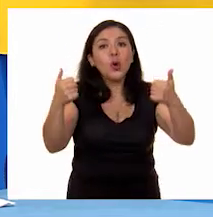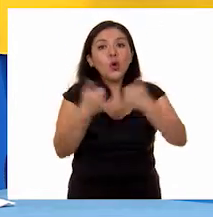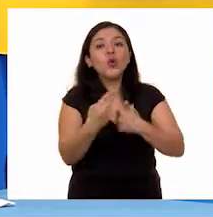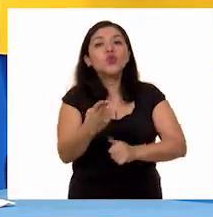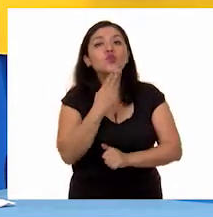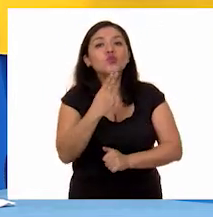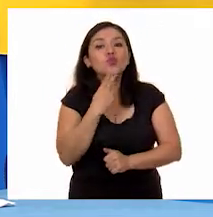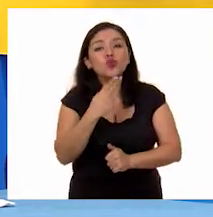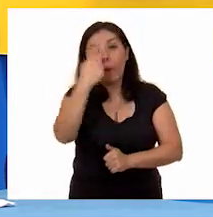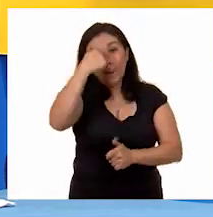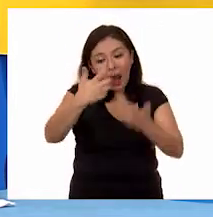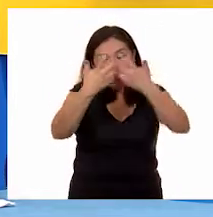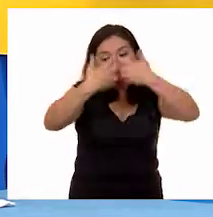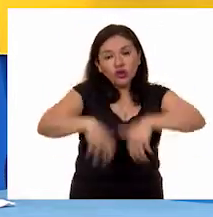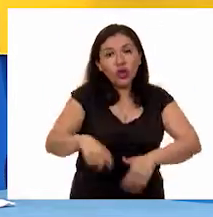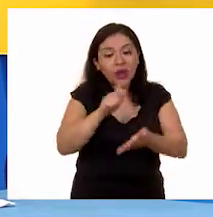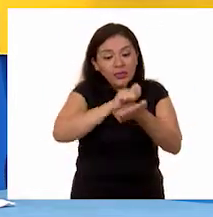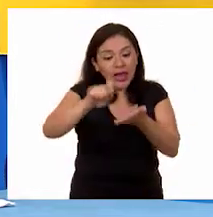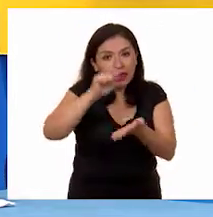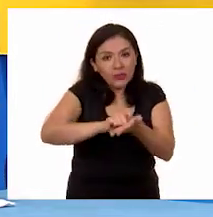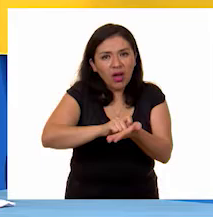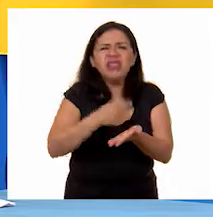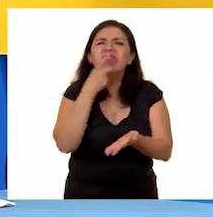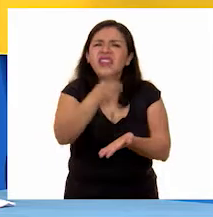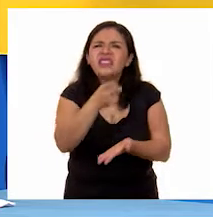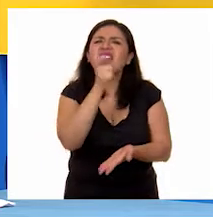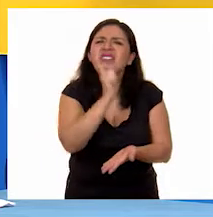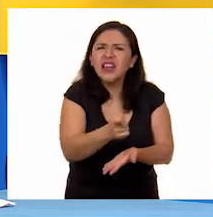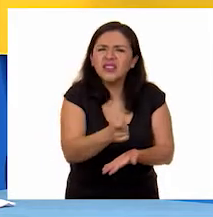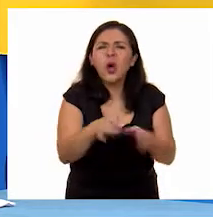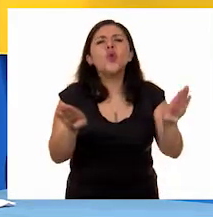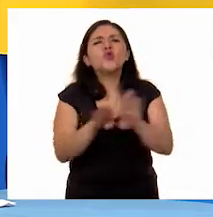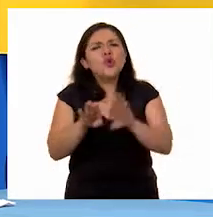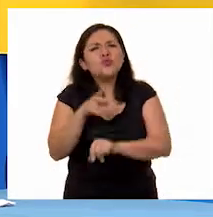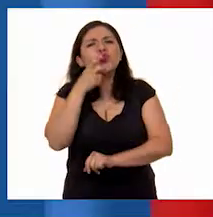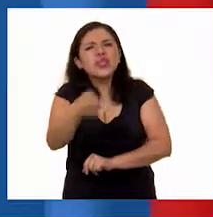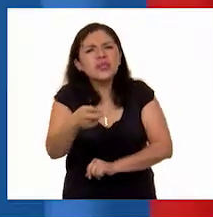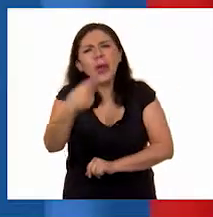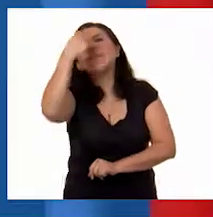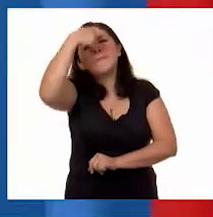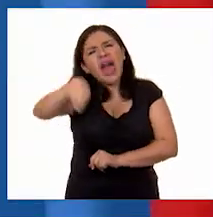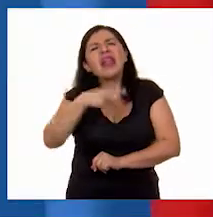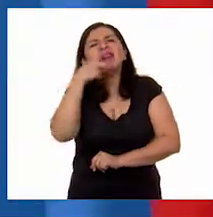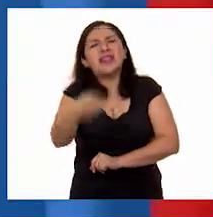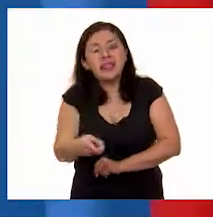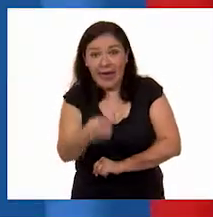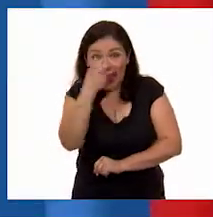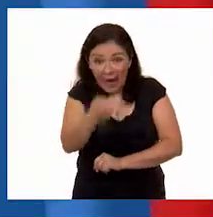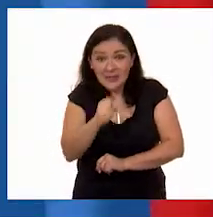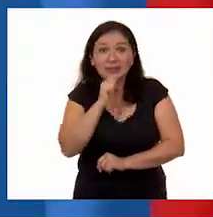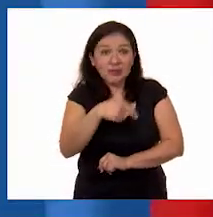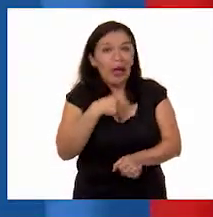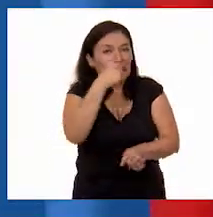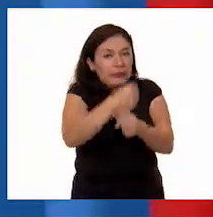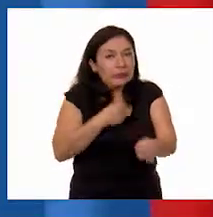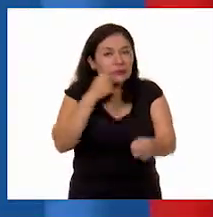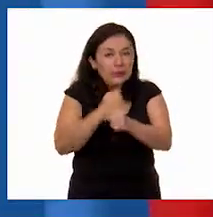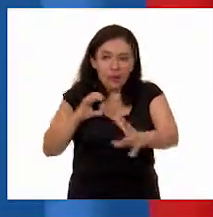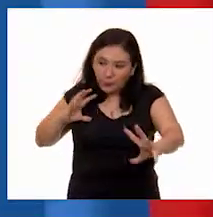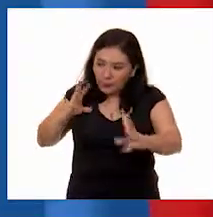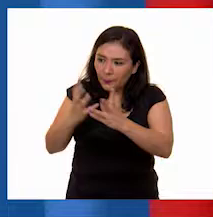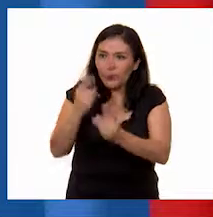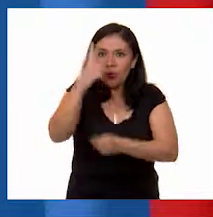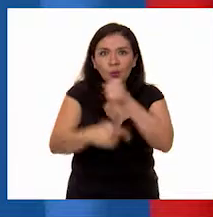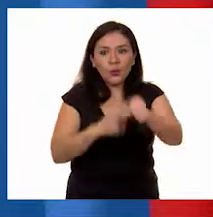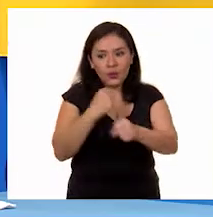y funciones del texto. ¿Qué se dice? ¿Cómo y para qué? Y vaya que hemos trabajado textos a lo largo de este